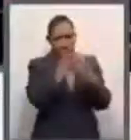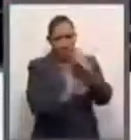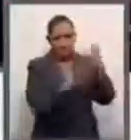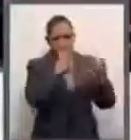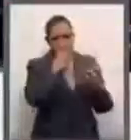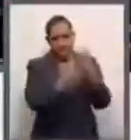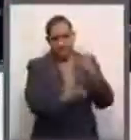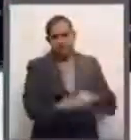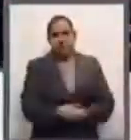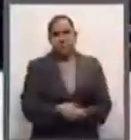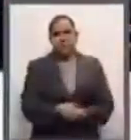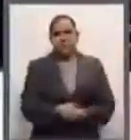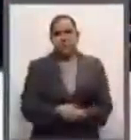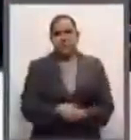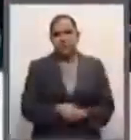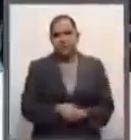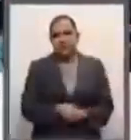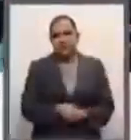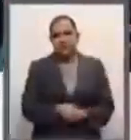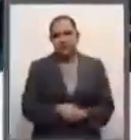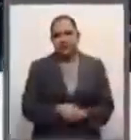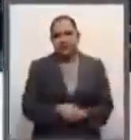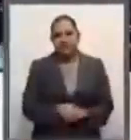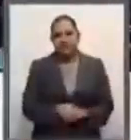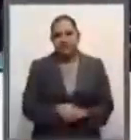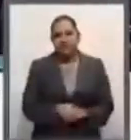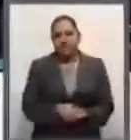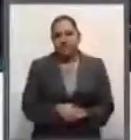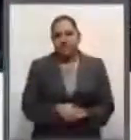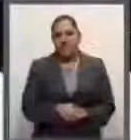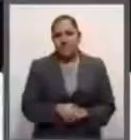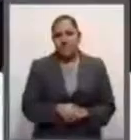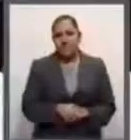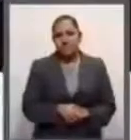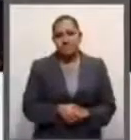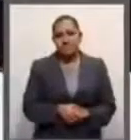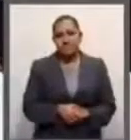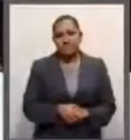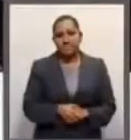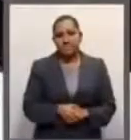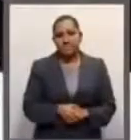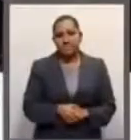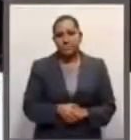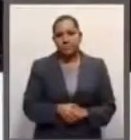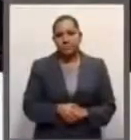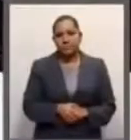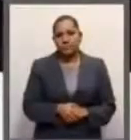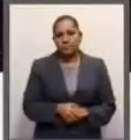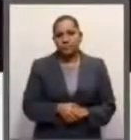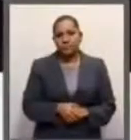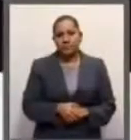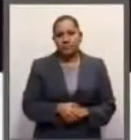Sabemos. Es que los increpó Dolores, ¿y para qué,